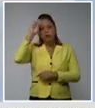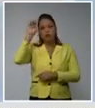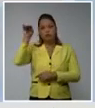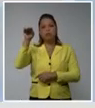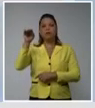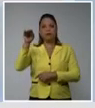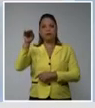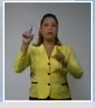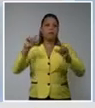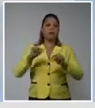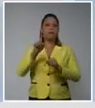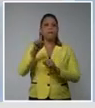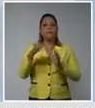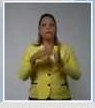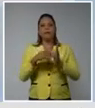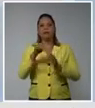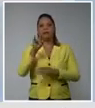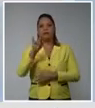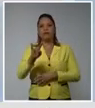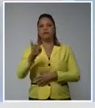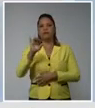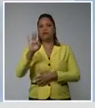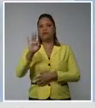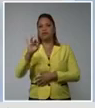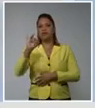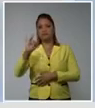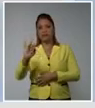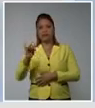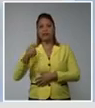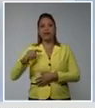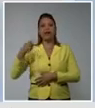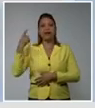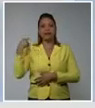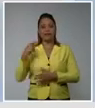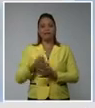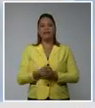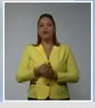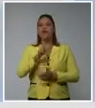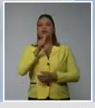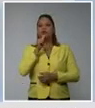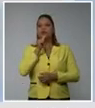de 1.987 ayer, sospechosos